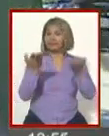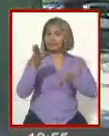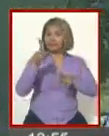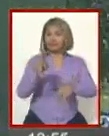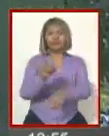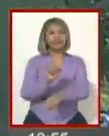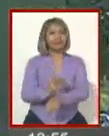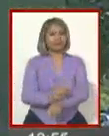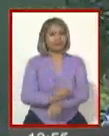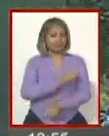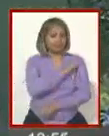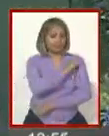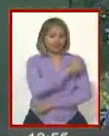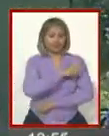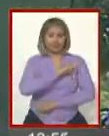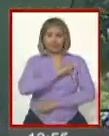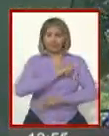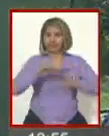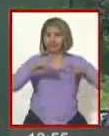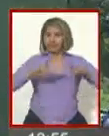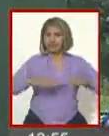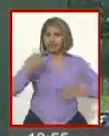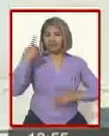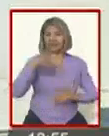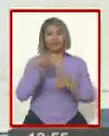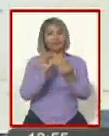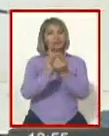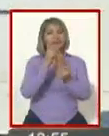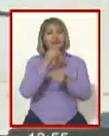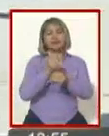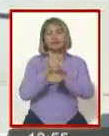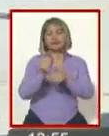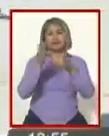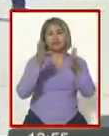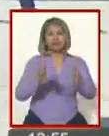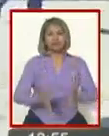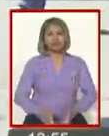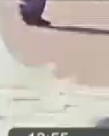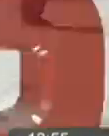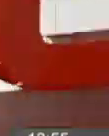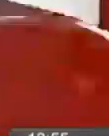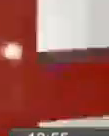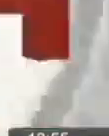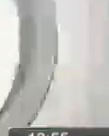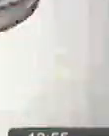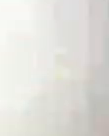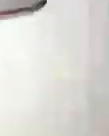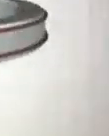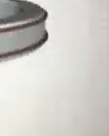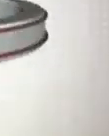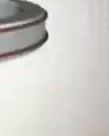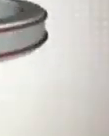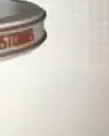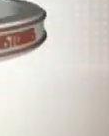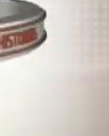personas aprehendidas. Las autoridades policiales investigan para dar con los autores de estos robos.